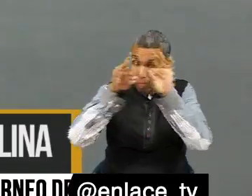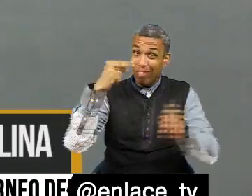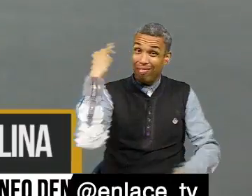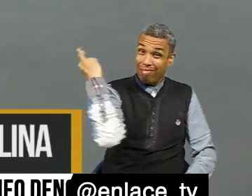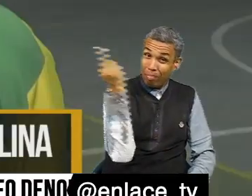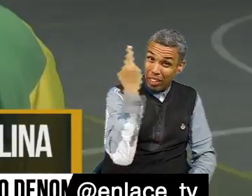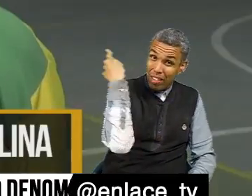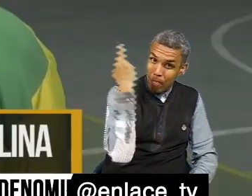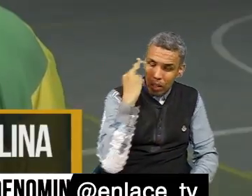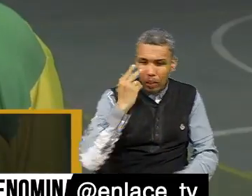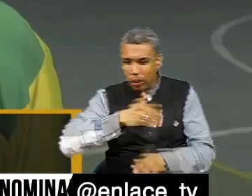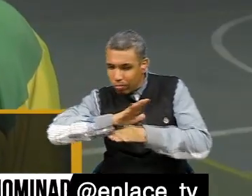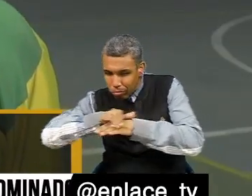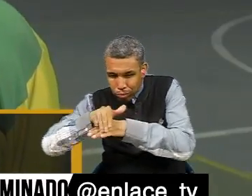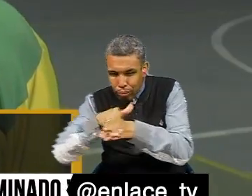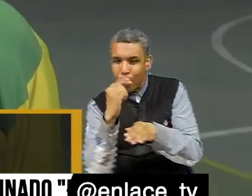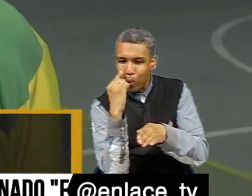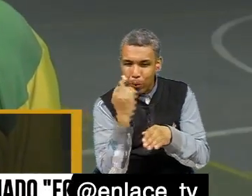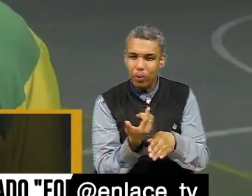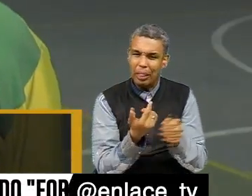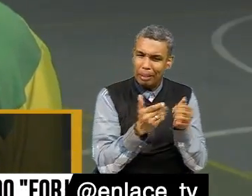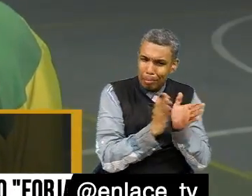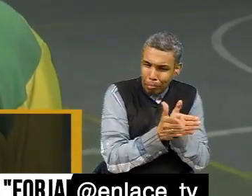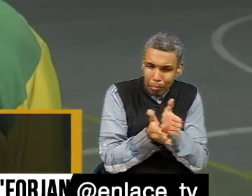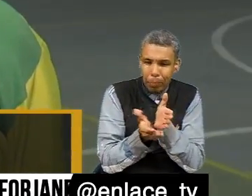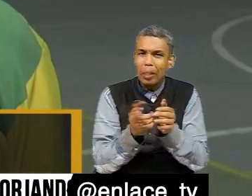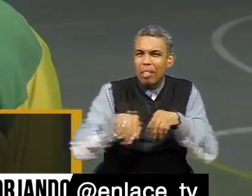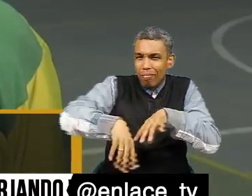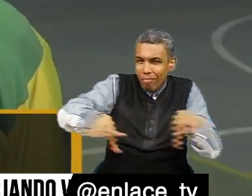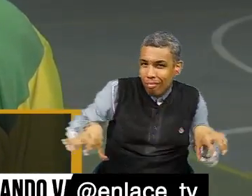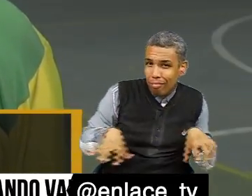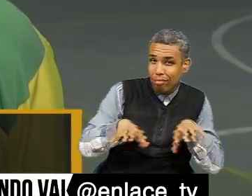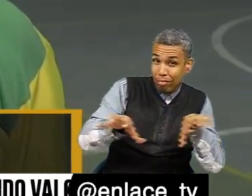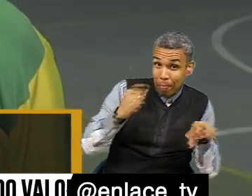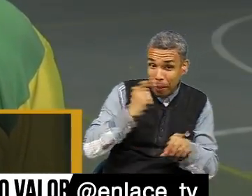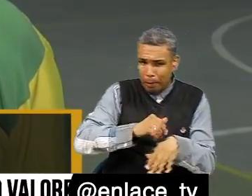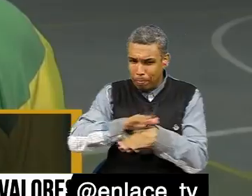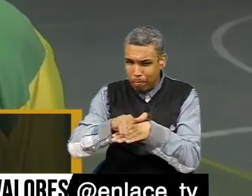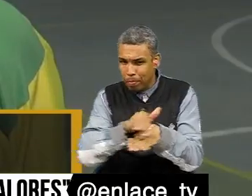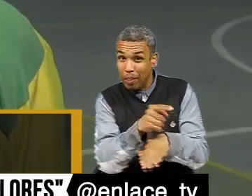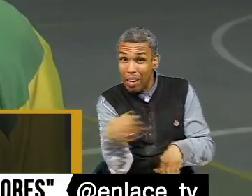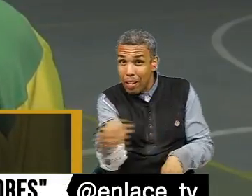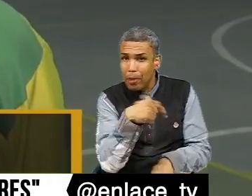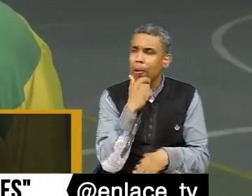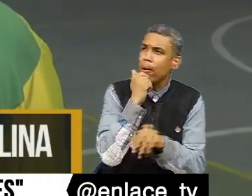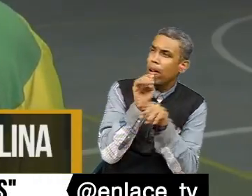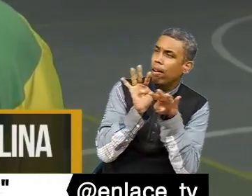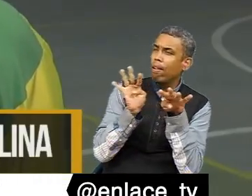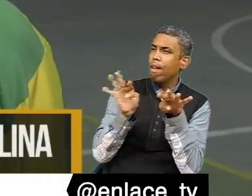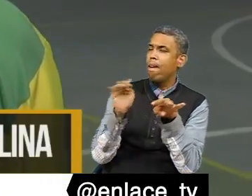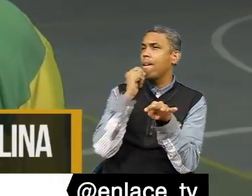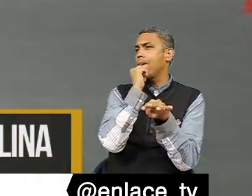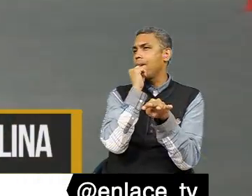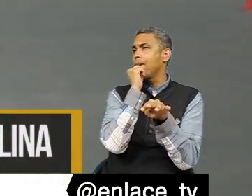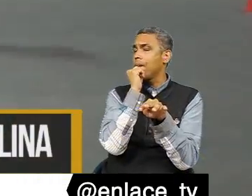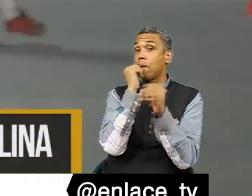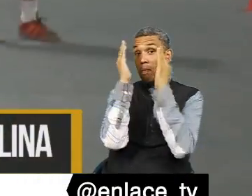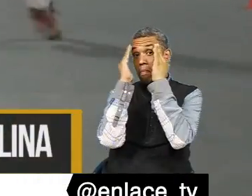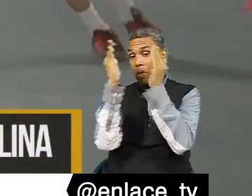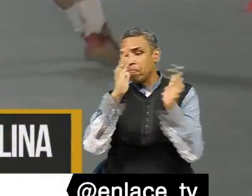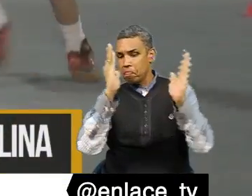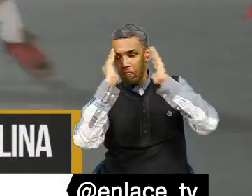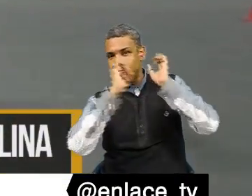en las diferentes formaciones, en las actividades que uno realiza. Entonces ellos van formando ese buen hábito de escuchar.